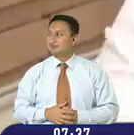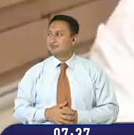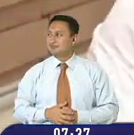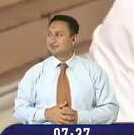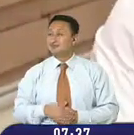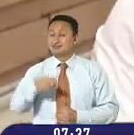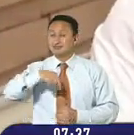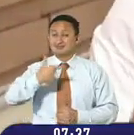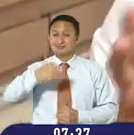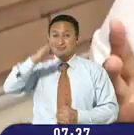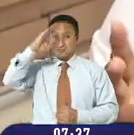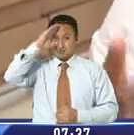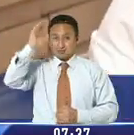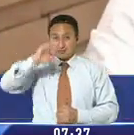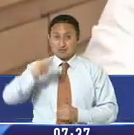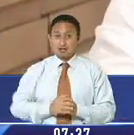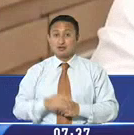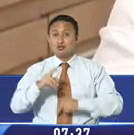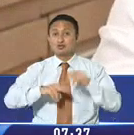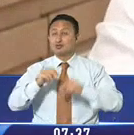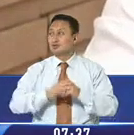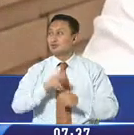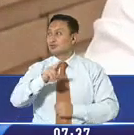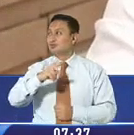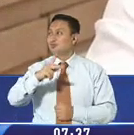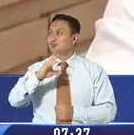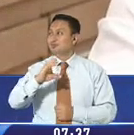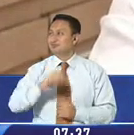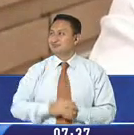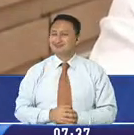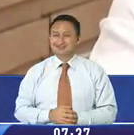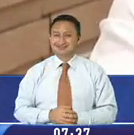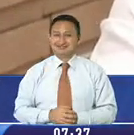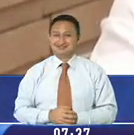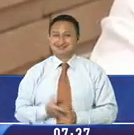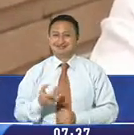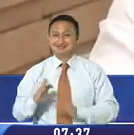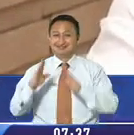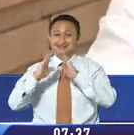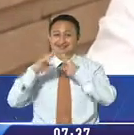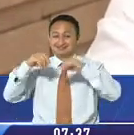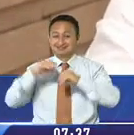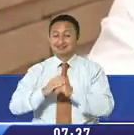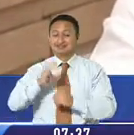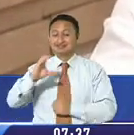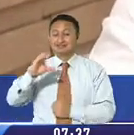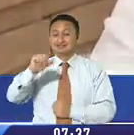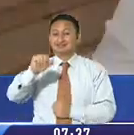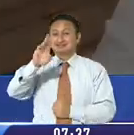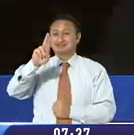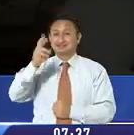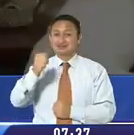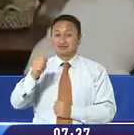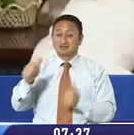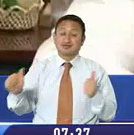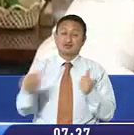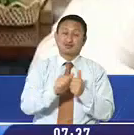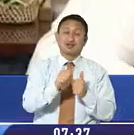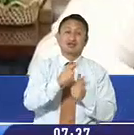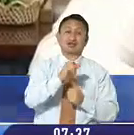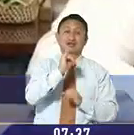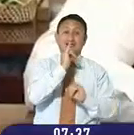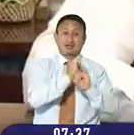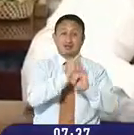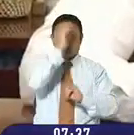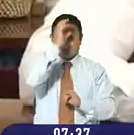Policía Nacional cómo hacer los UPCs, y el otro aquí en el... En la Belgilder, al lado de la iglesia católica. El alcalde de Durán